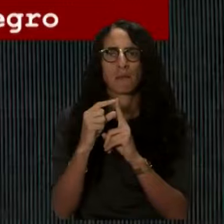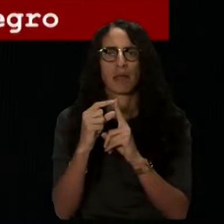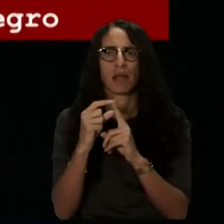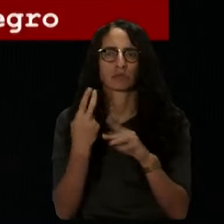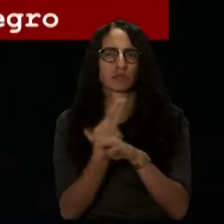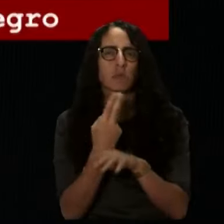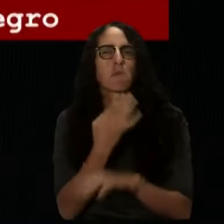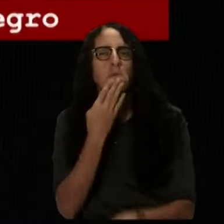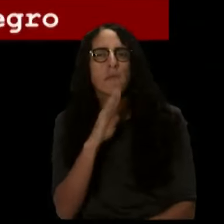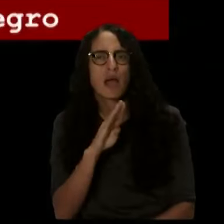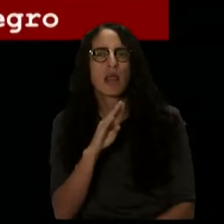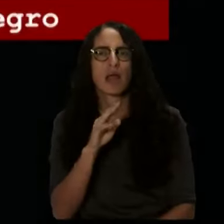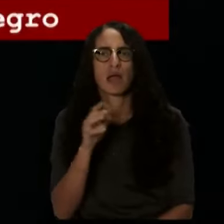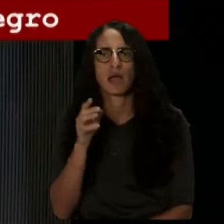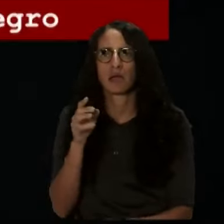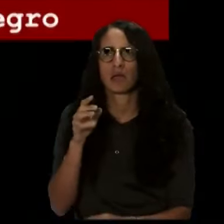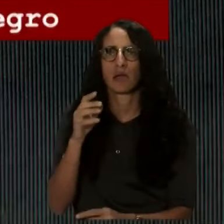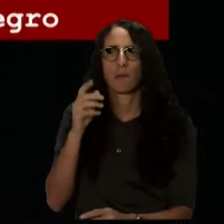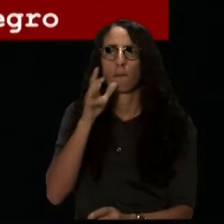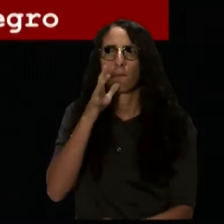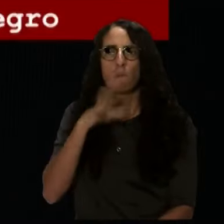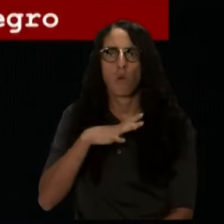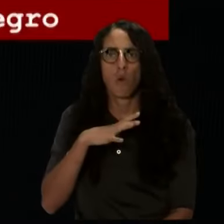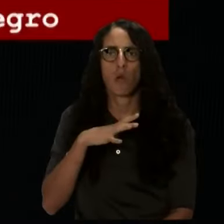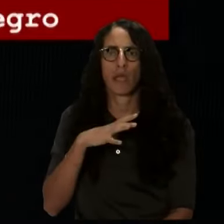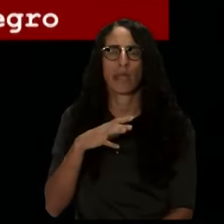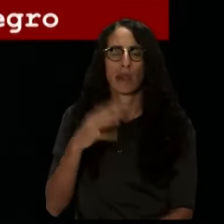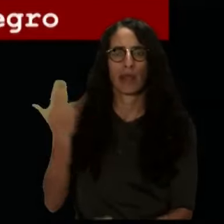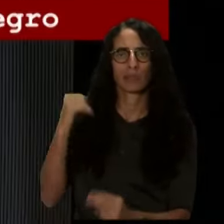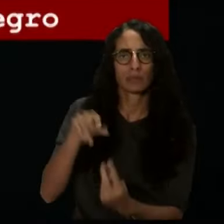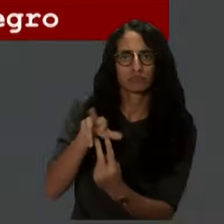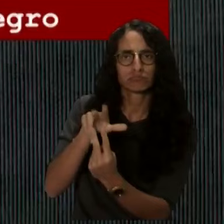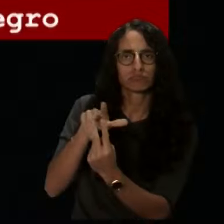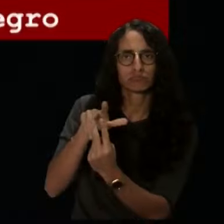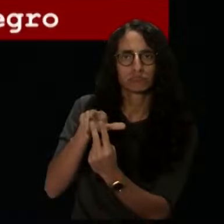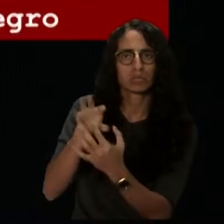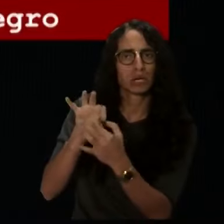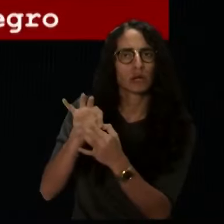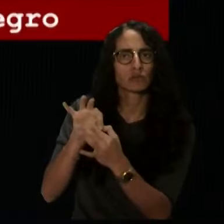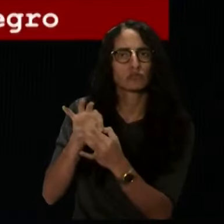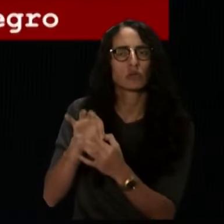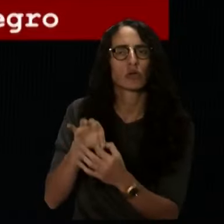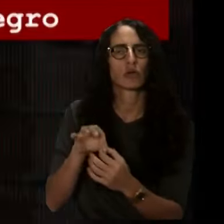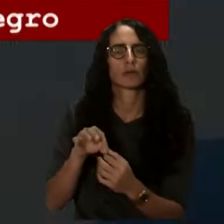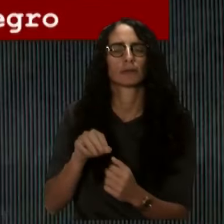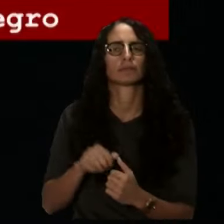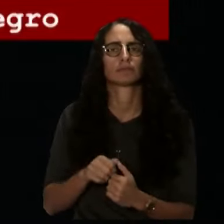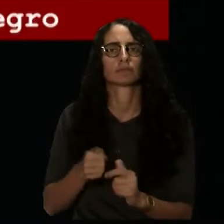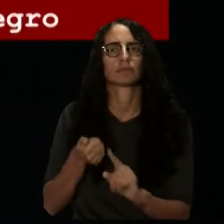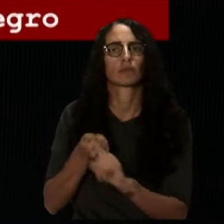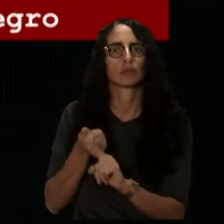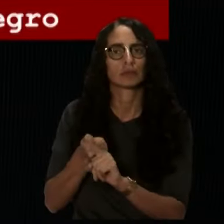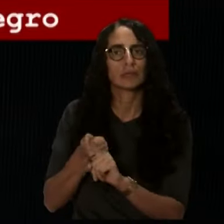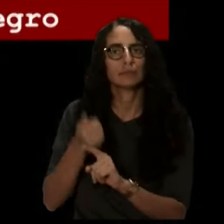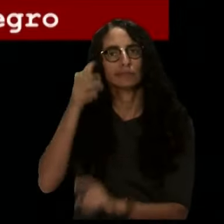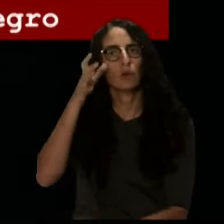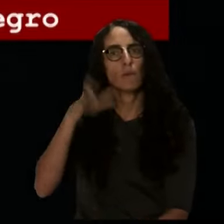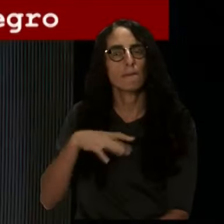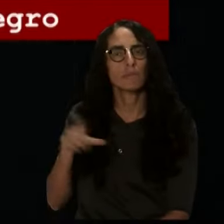se dirige a una dama la cual tenía en ese momento una relación y ella temiendo por su vida pues recurre verdad